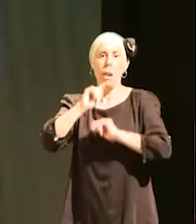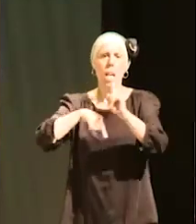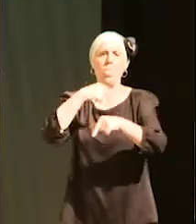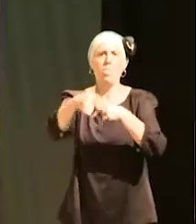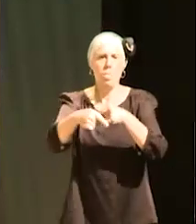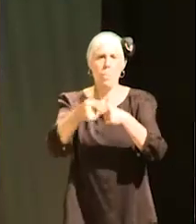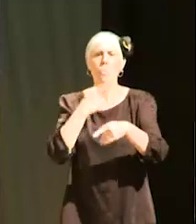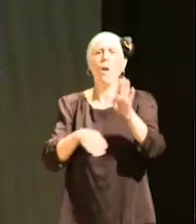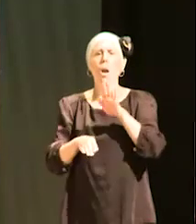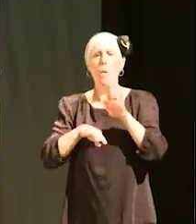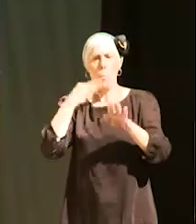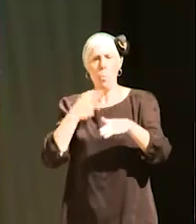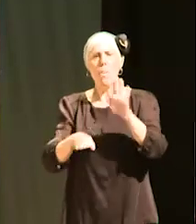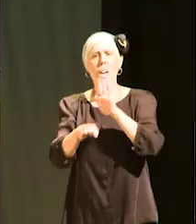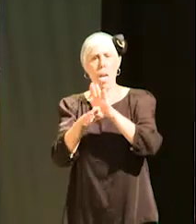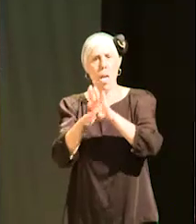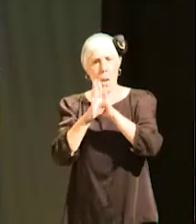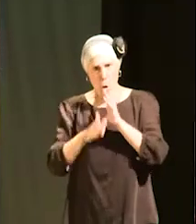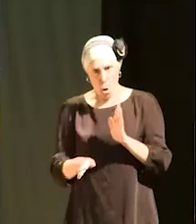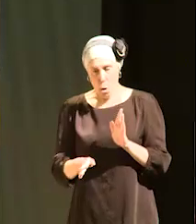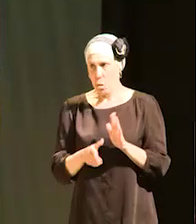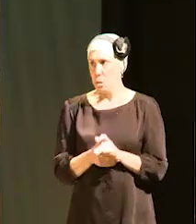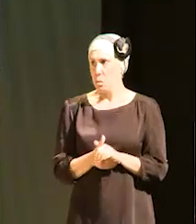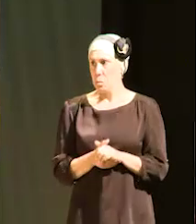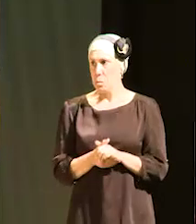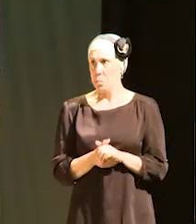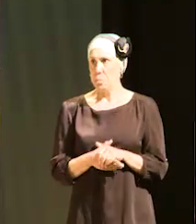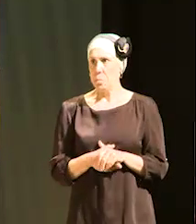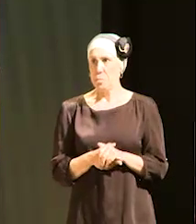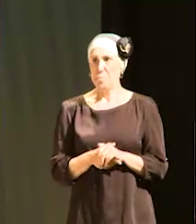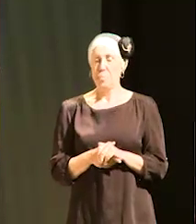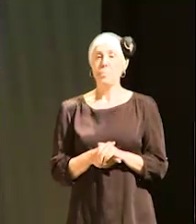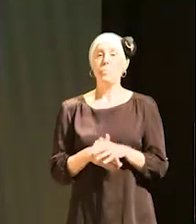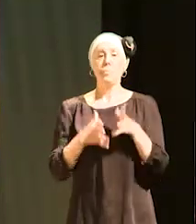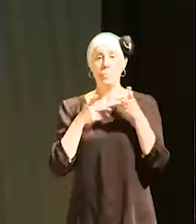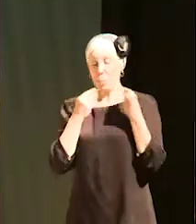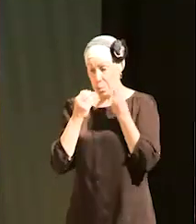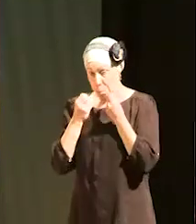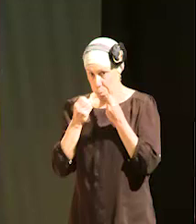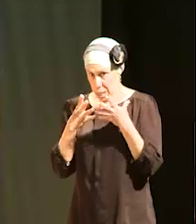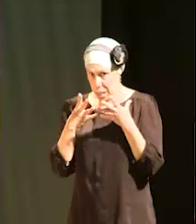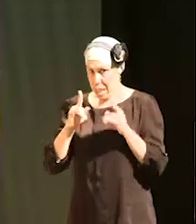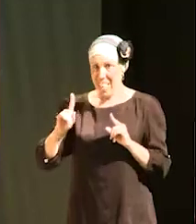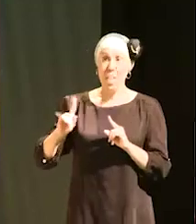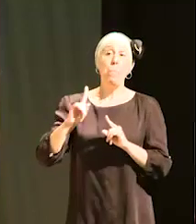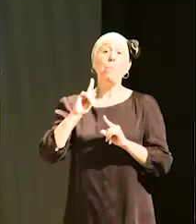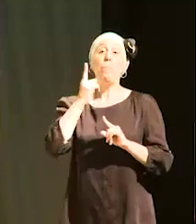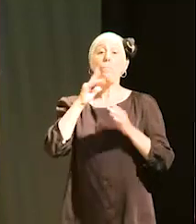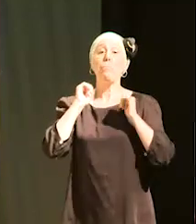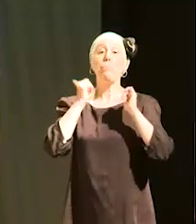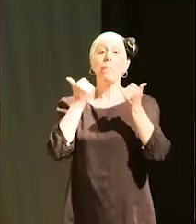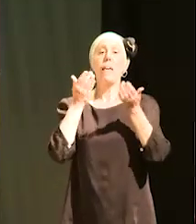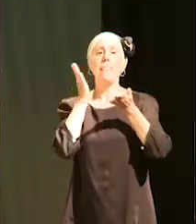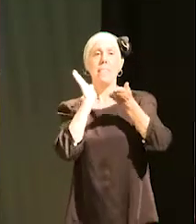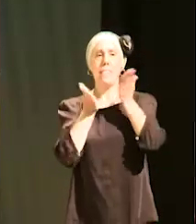y esa dedicación a los proyectos que hacen con nosotros bien primero fue la terapia